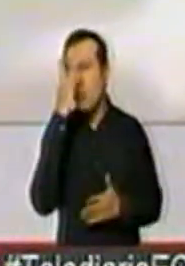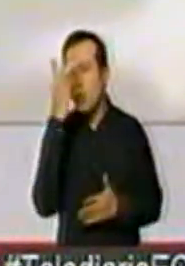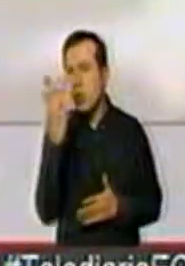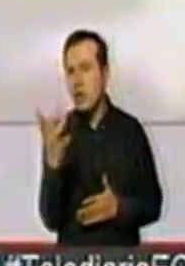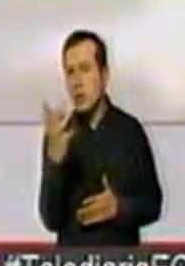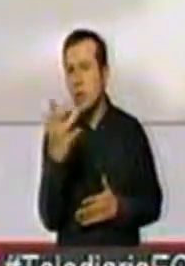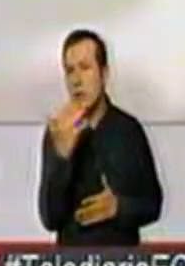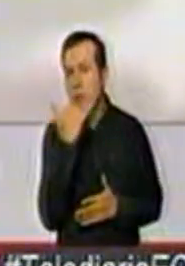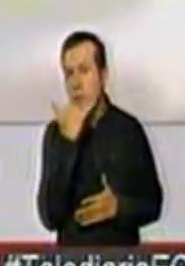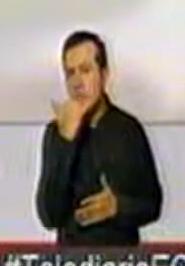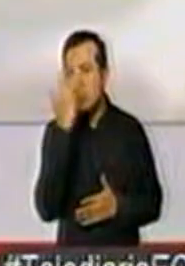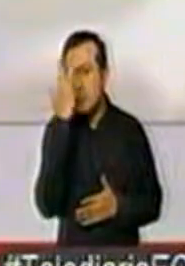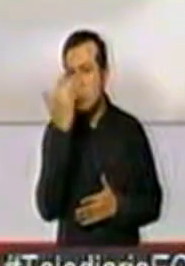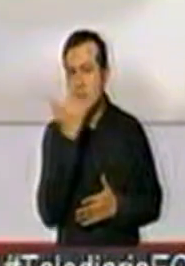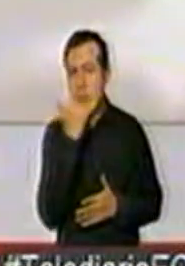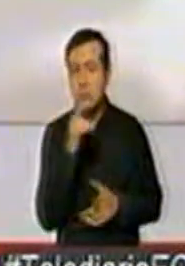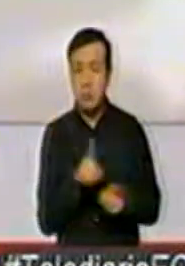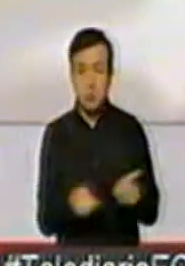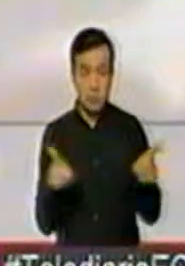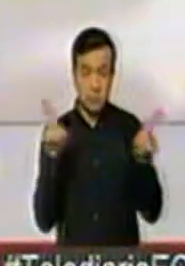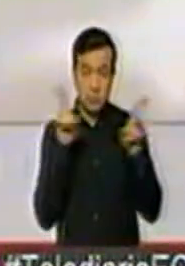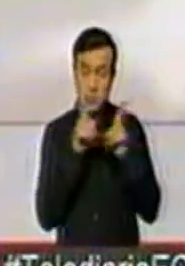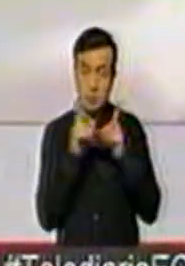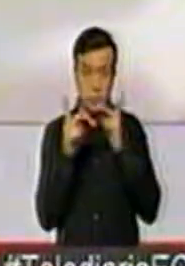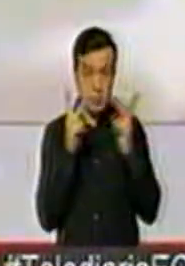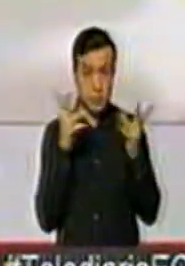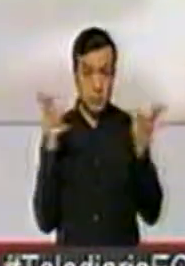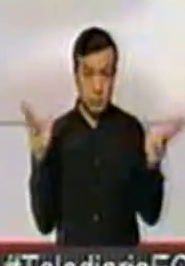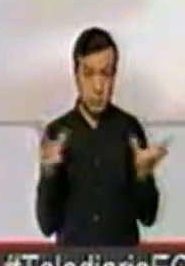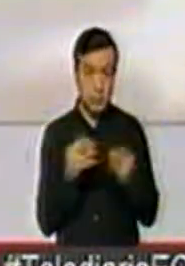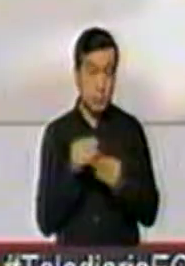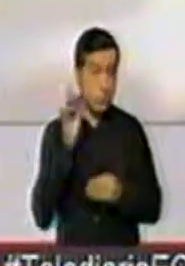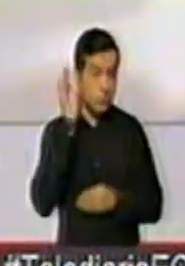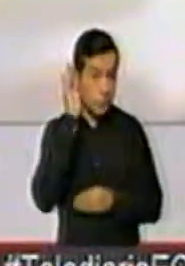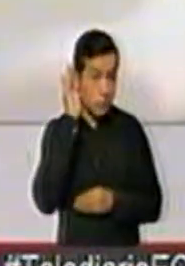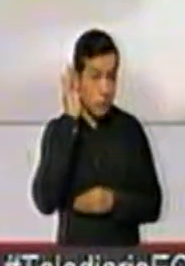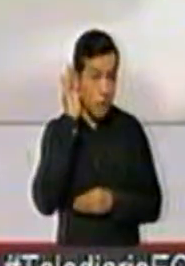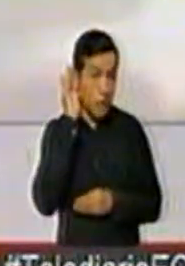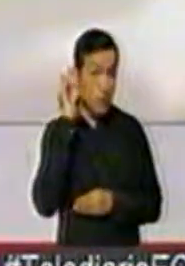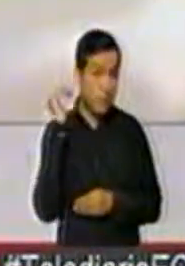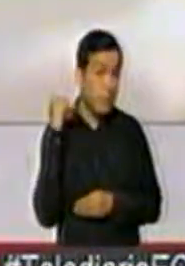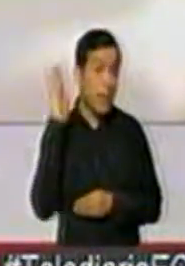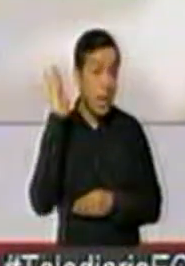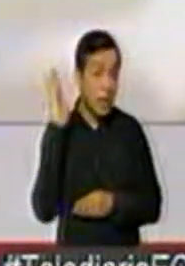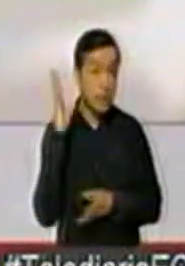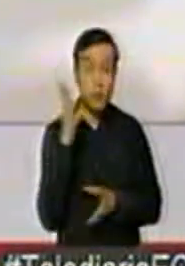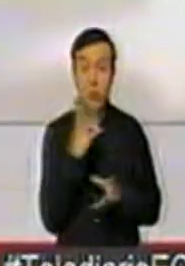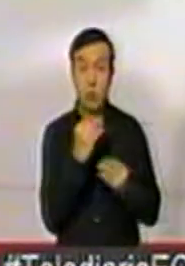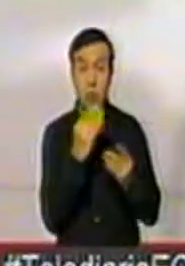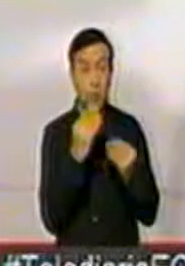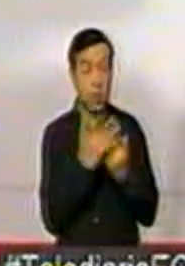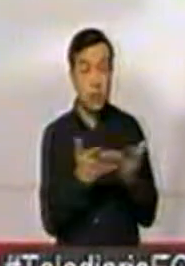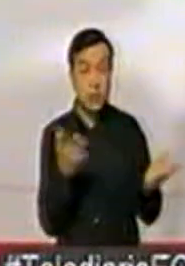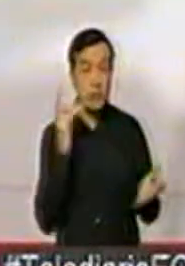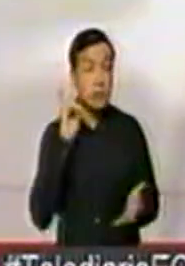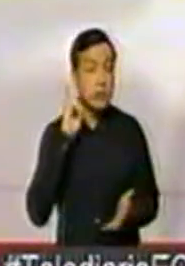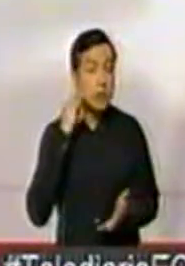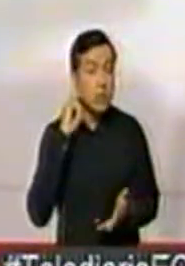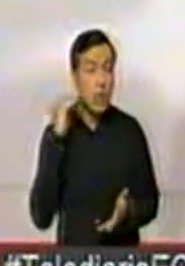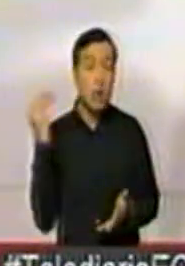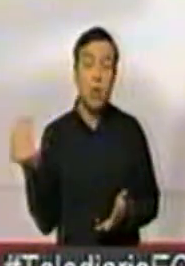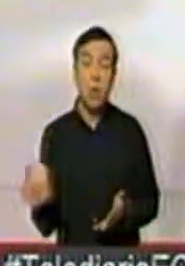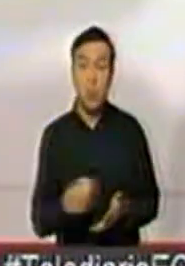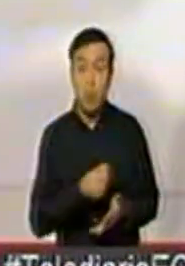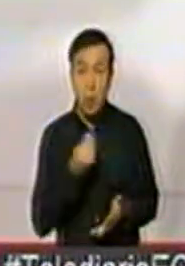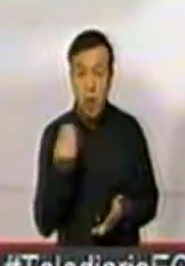por las cifras que obviamente determinan de que las mujeres, sobre todo en este caso la gran mayoría, niñas, adolescentes,